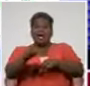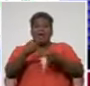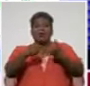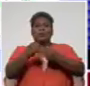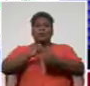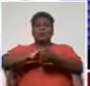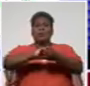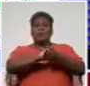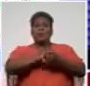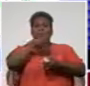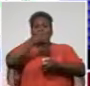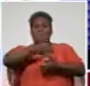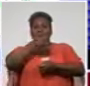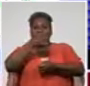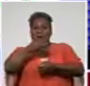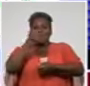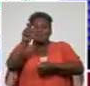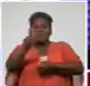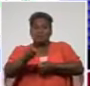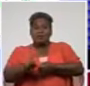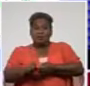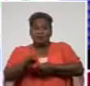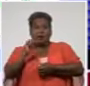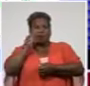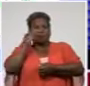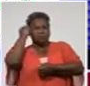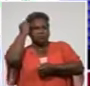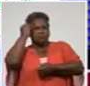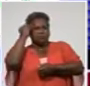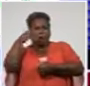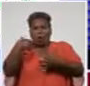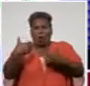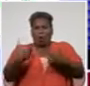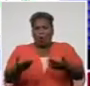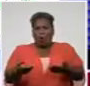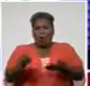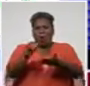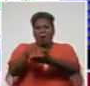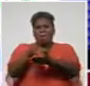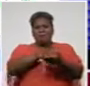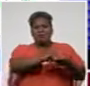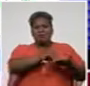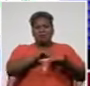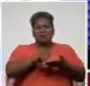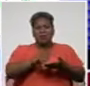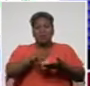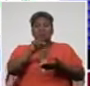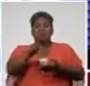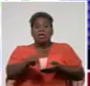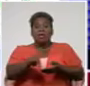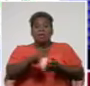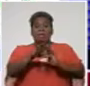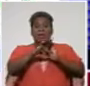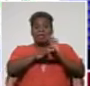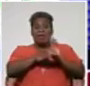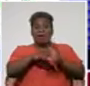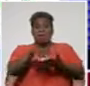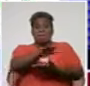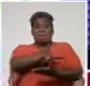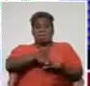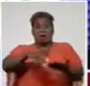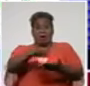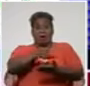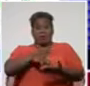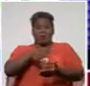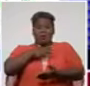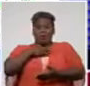personas postearan en redes sociales cómo se comporta la aplicación de estas medidas en sus barrios, y nosotros por supuesto nutriremos